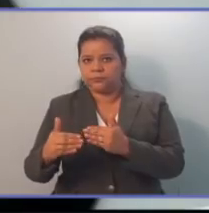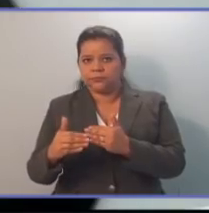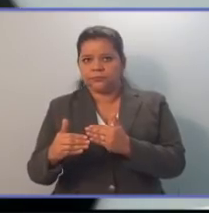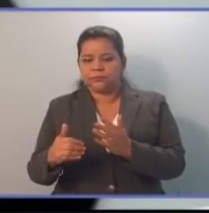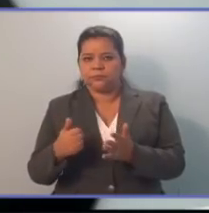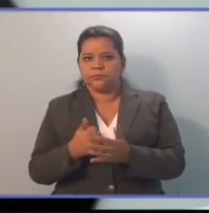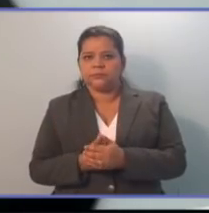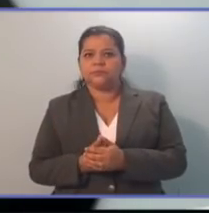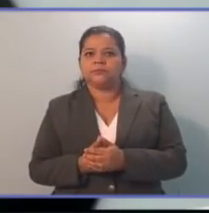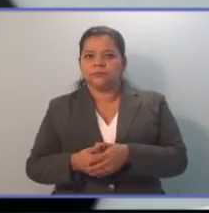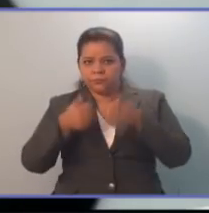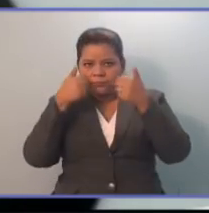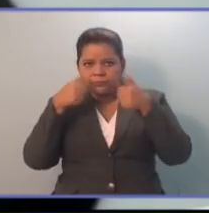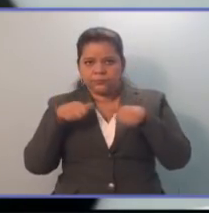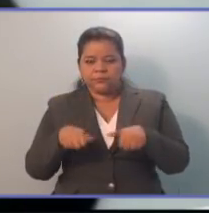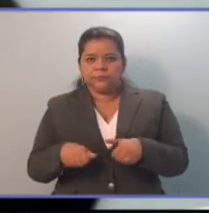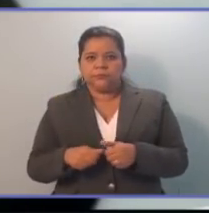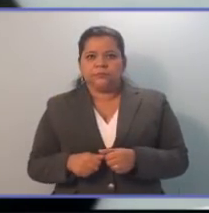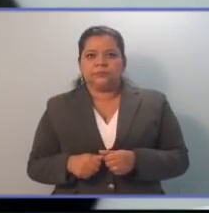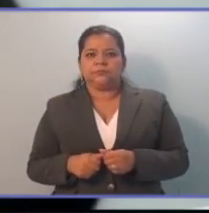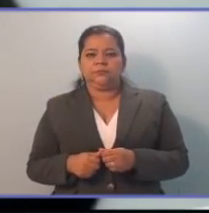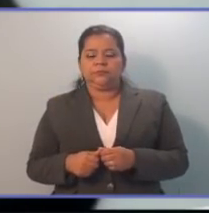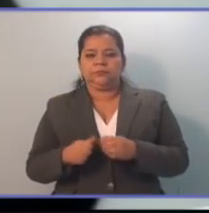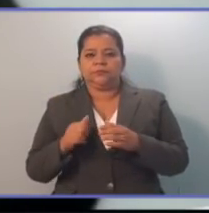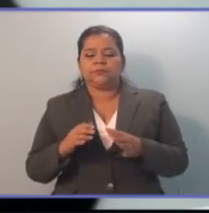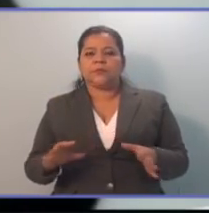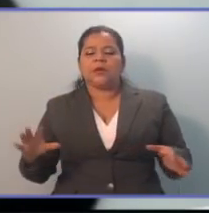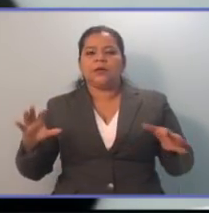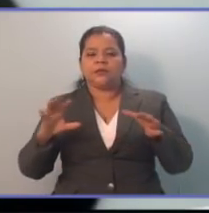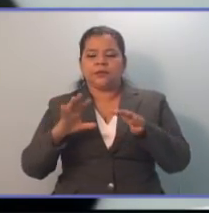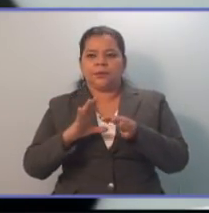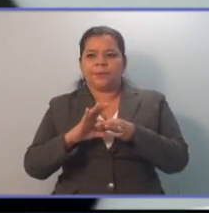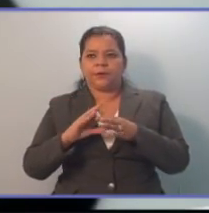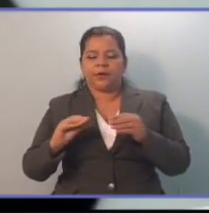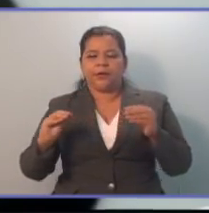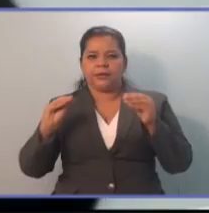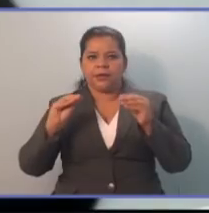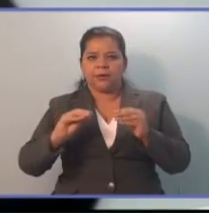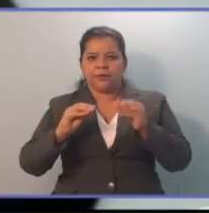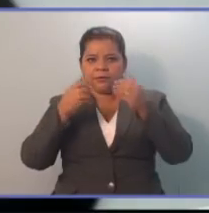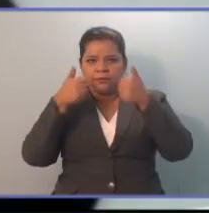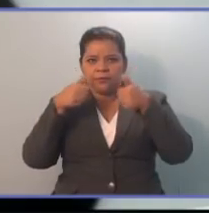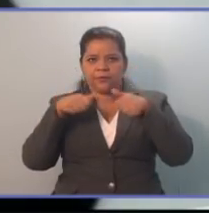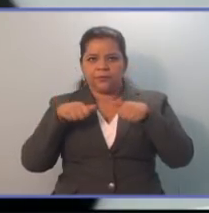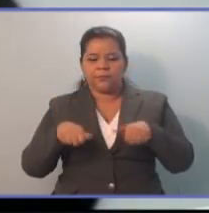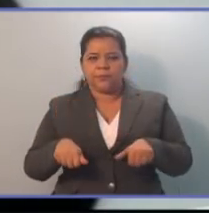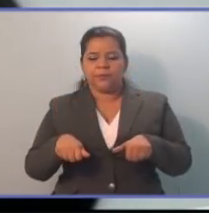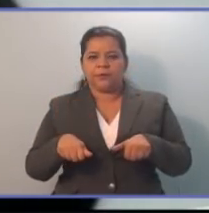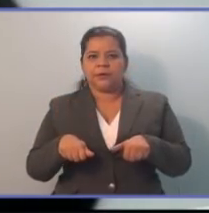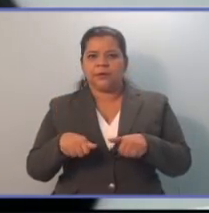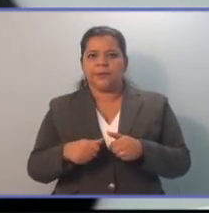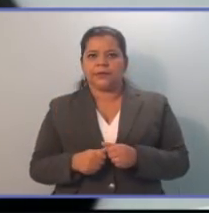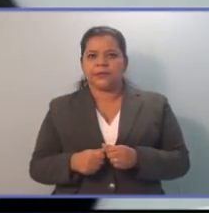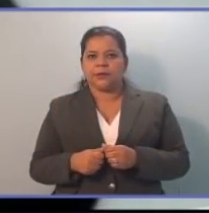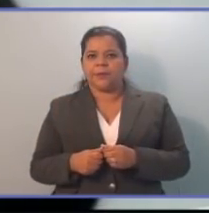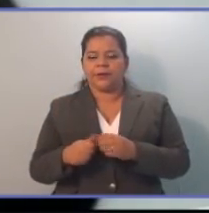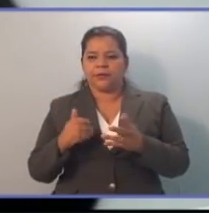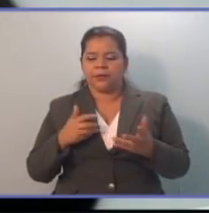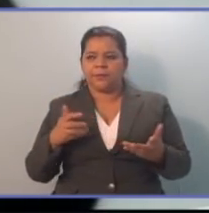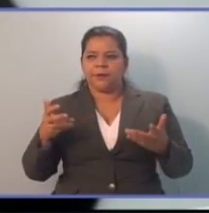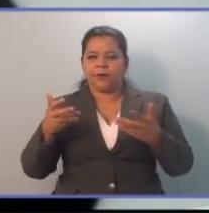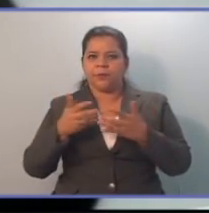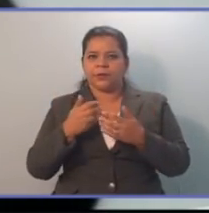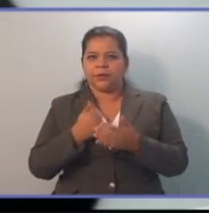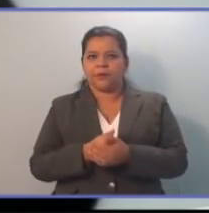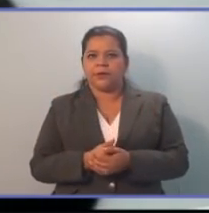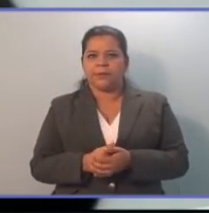en su vientre. Creo yo que ahí estuvo bien. Me gustó que hace